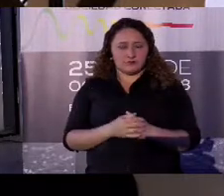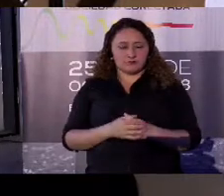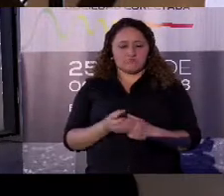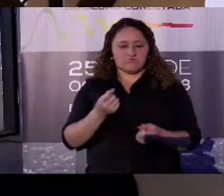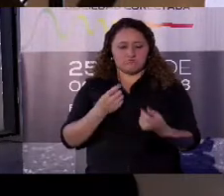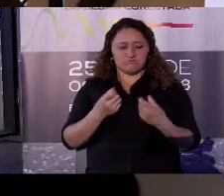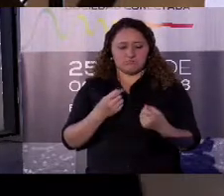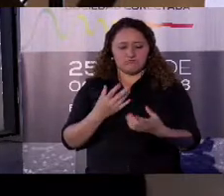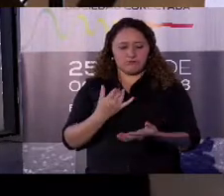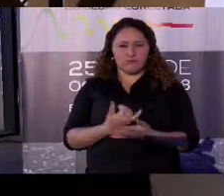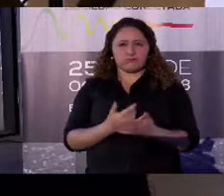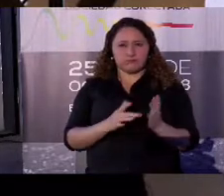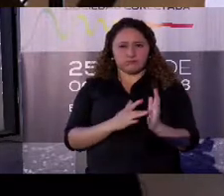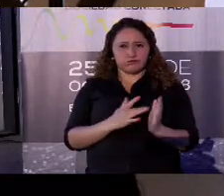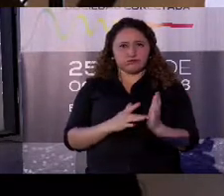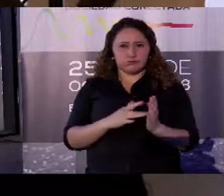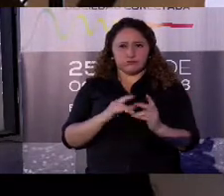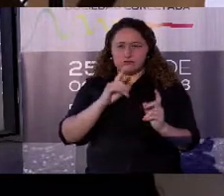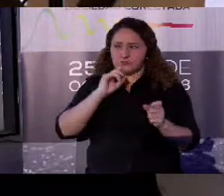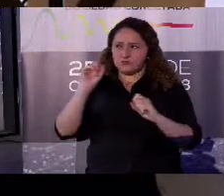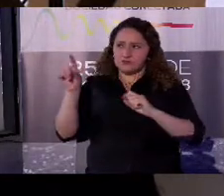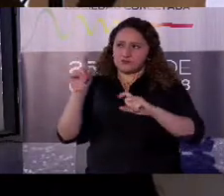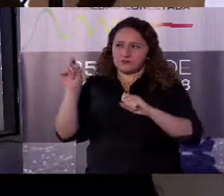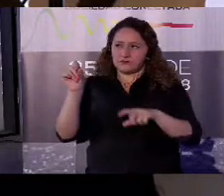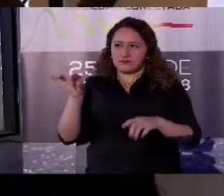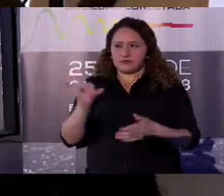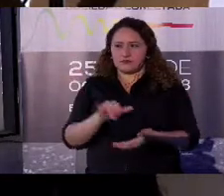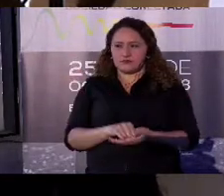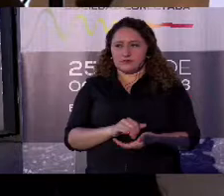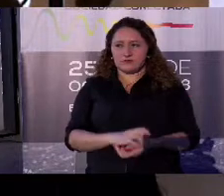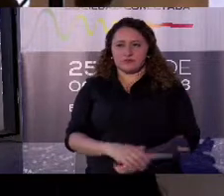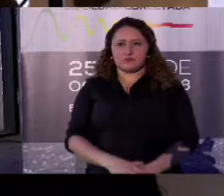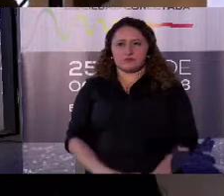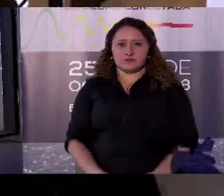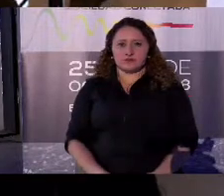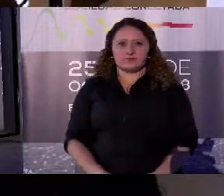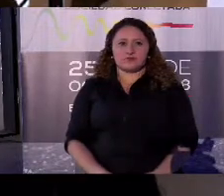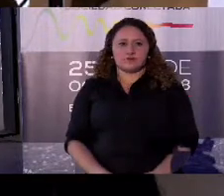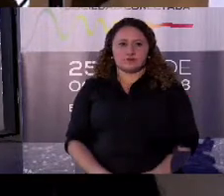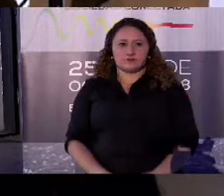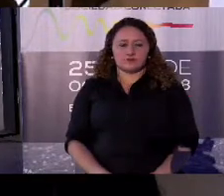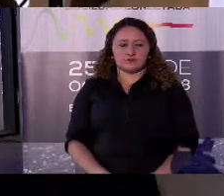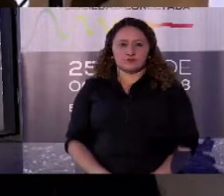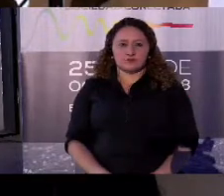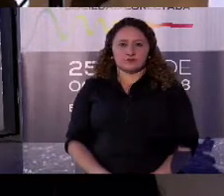esas preguntas acá en la tableta para realizárselas a los panelistas.